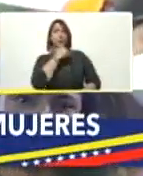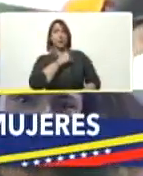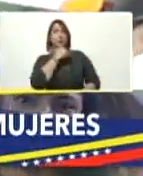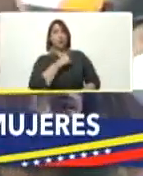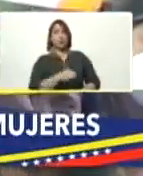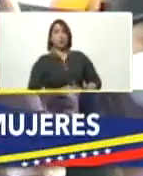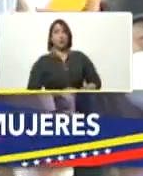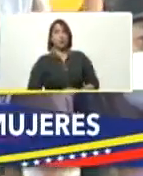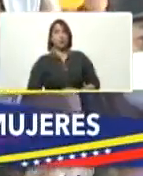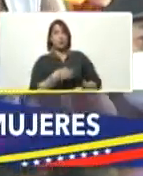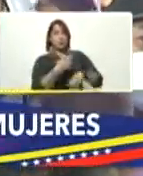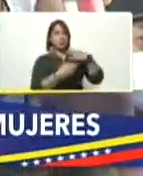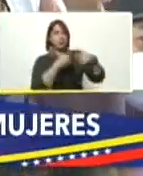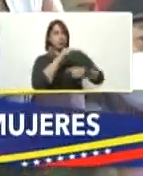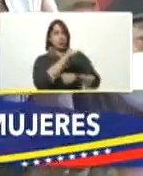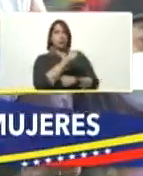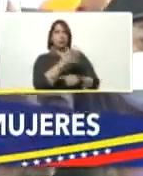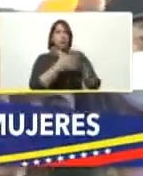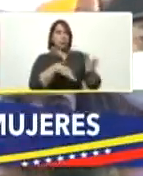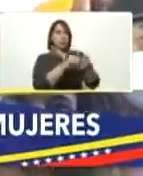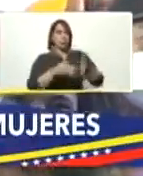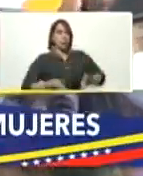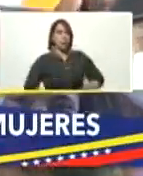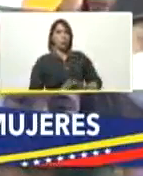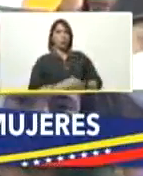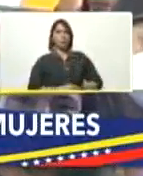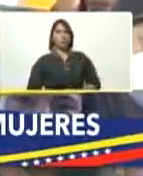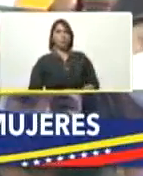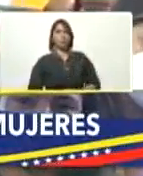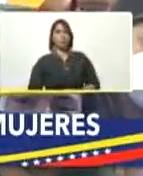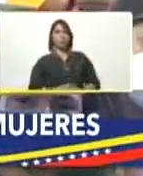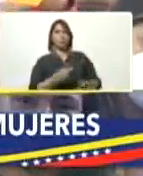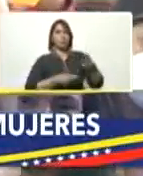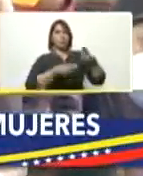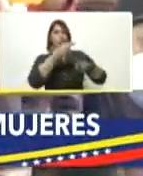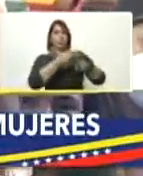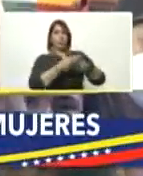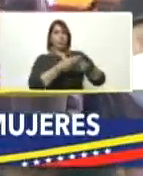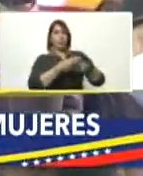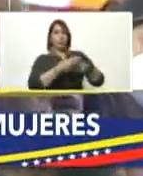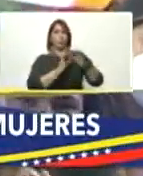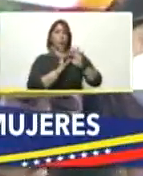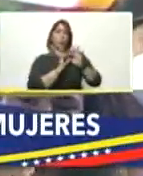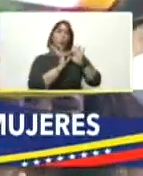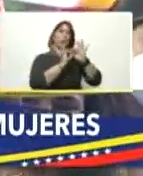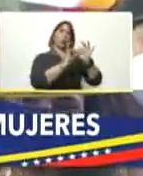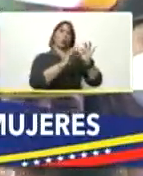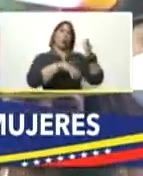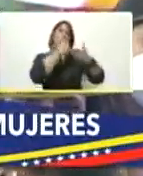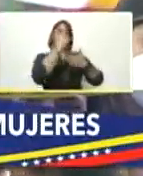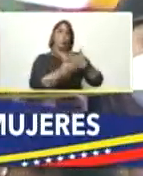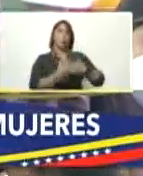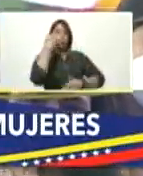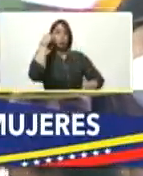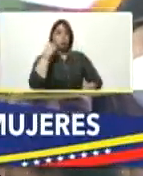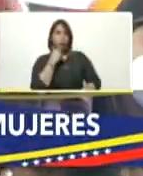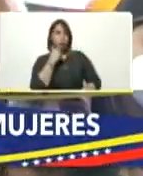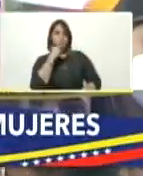resistiendo, revolucionando y renaciendo, construyendo y consolidando el proyecto